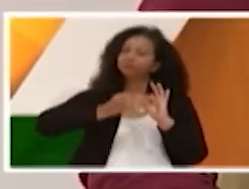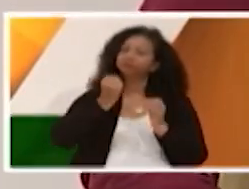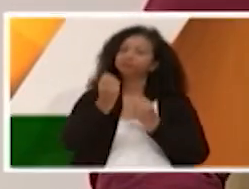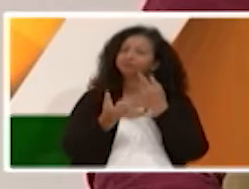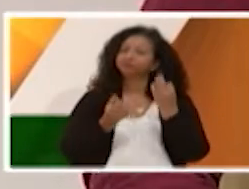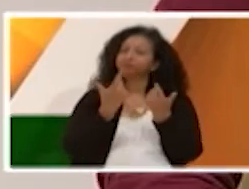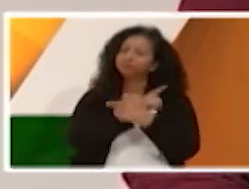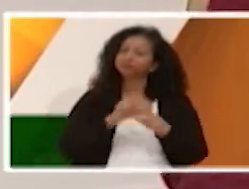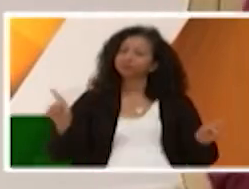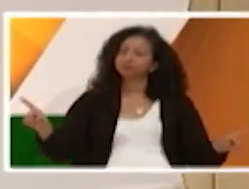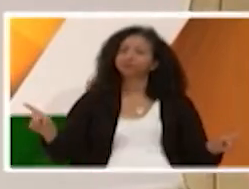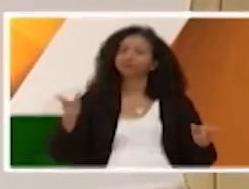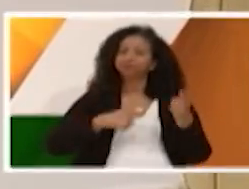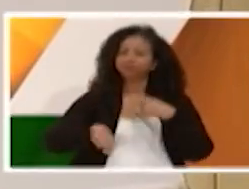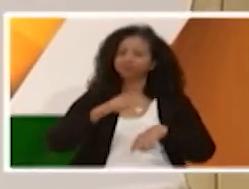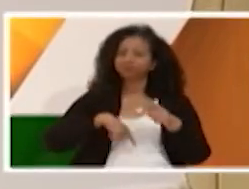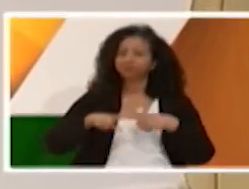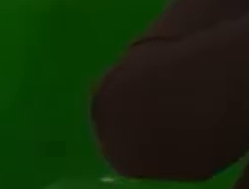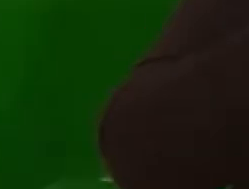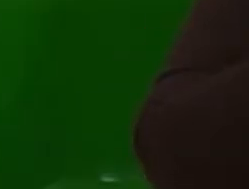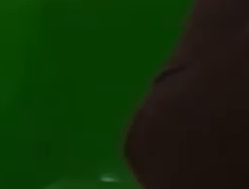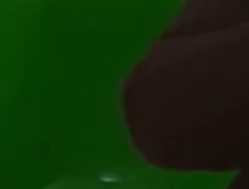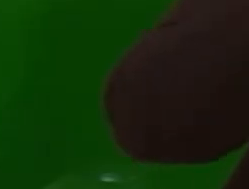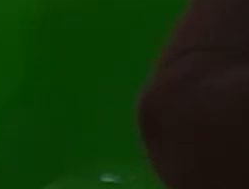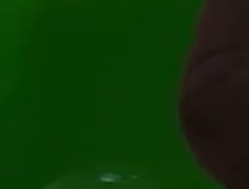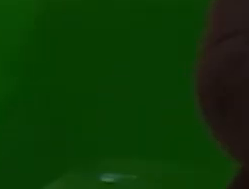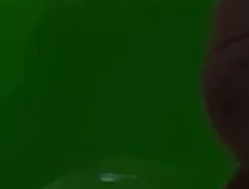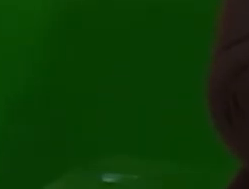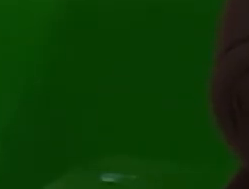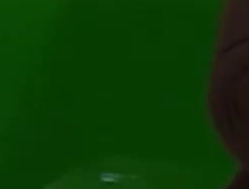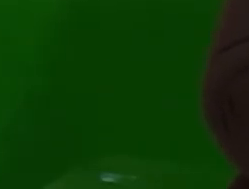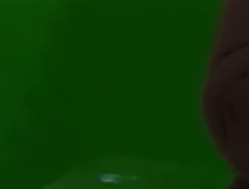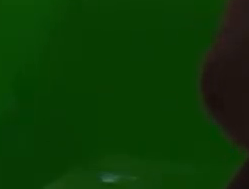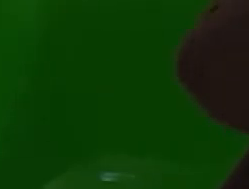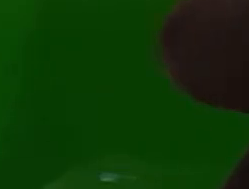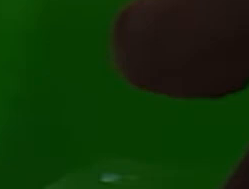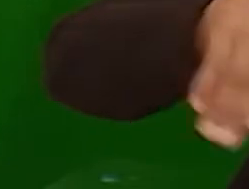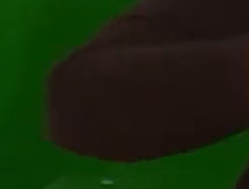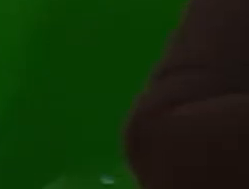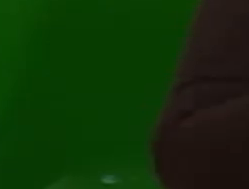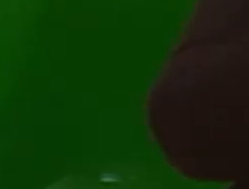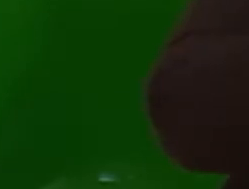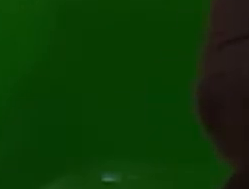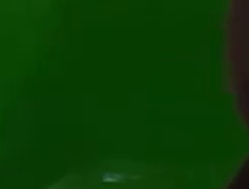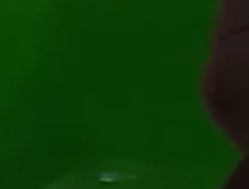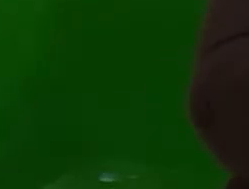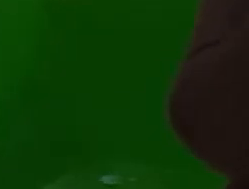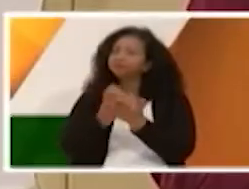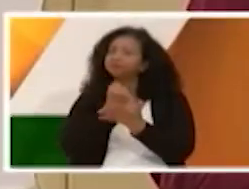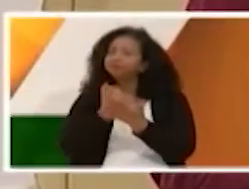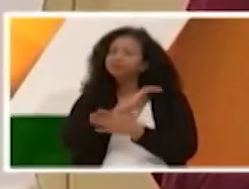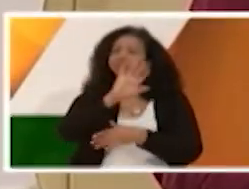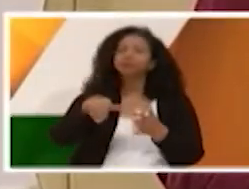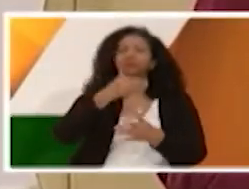traducción al lenguaje de señas de todo lo que hemos hablado, para que nadie se quede sin